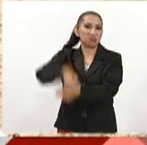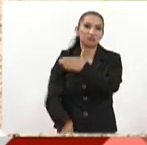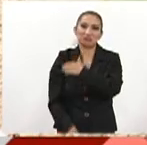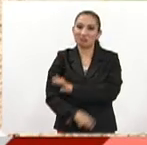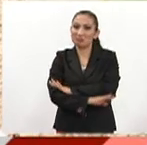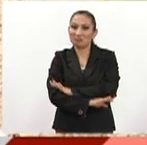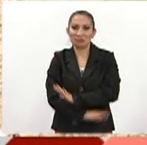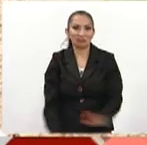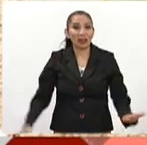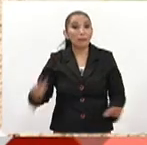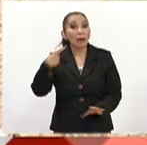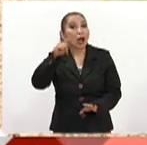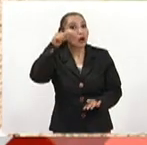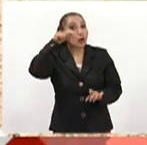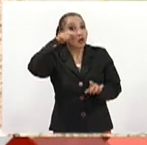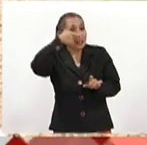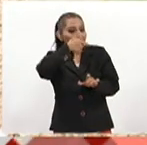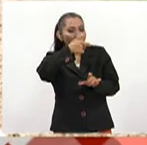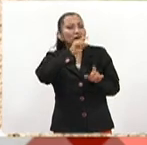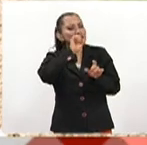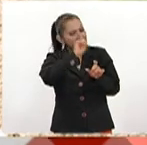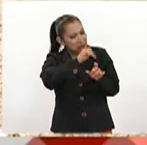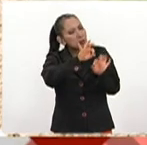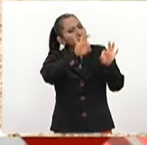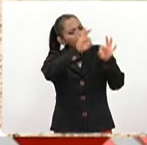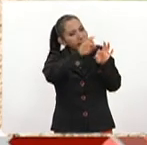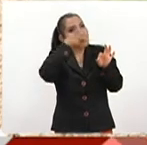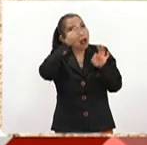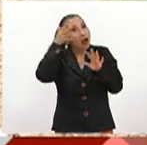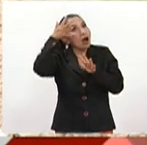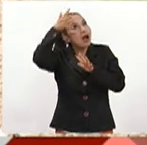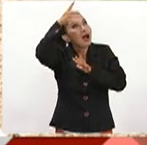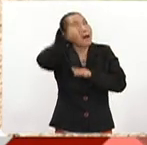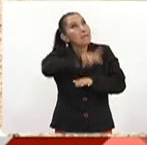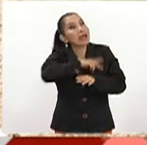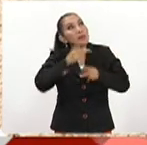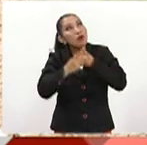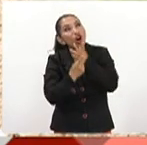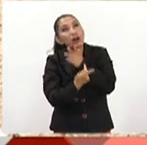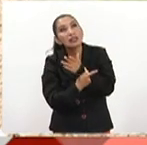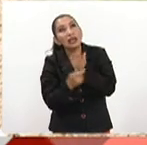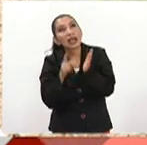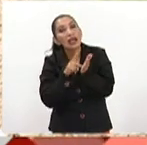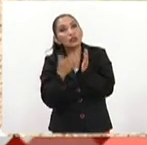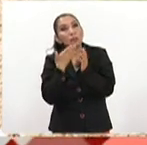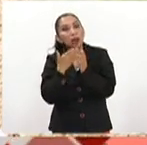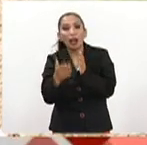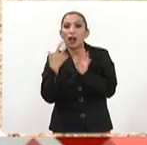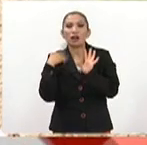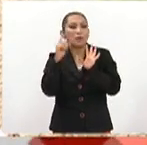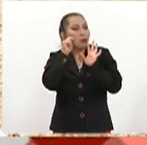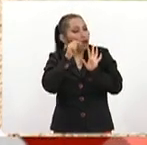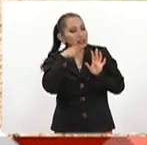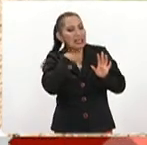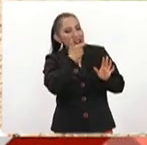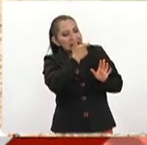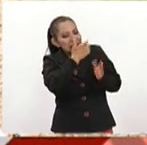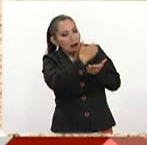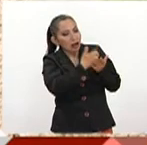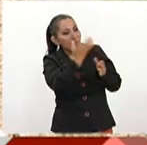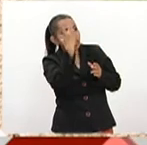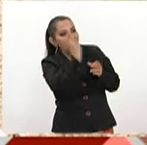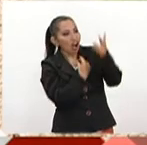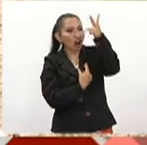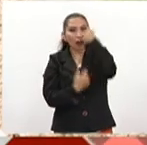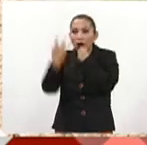Pero si tu enfoque va más allá del dinero, de verdad hacer un cambio y estás apasionado por lo que estás haciendo, no importa que te cierren la puerta con